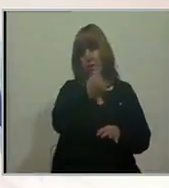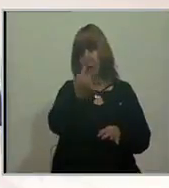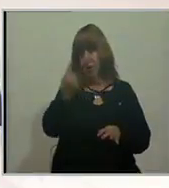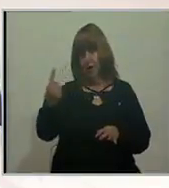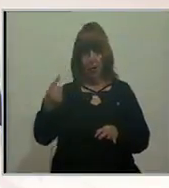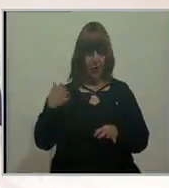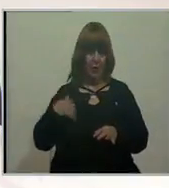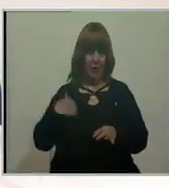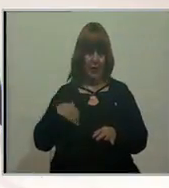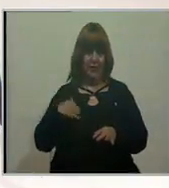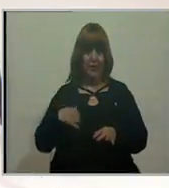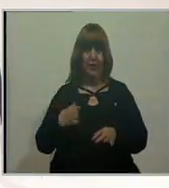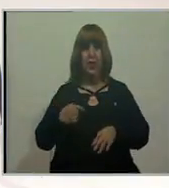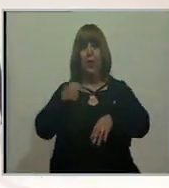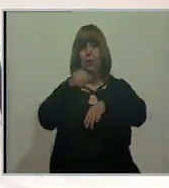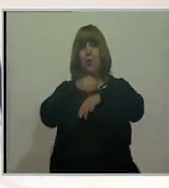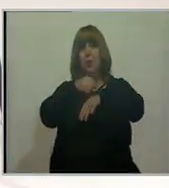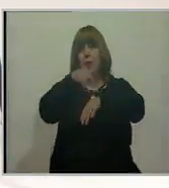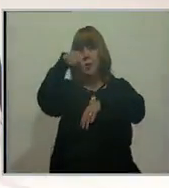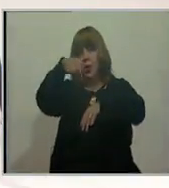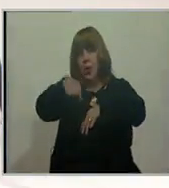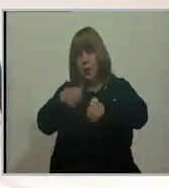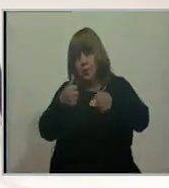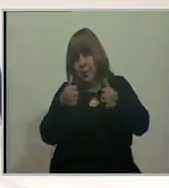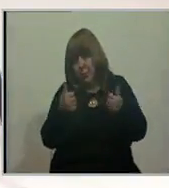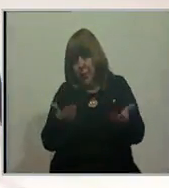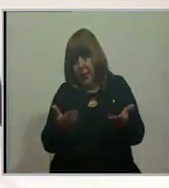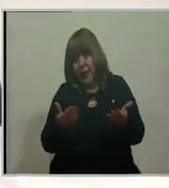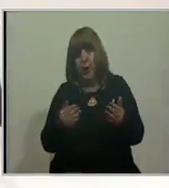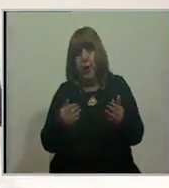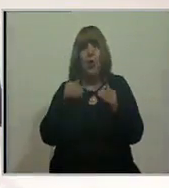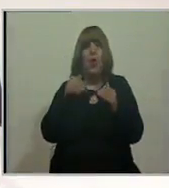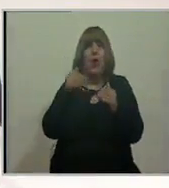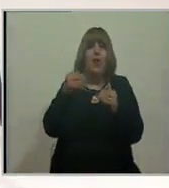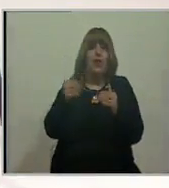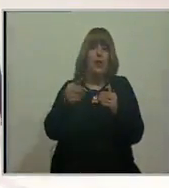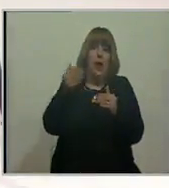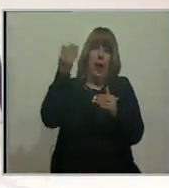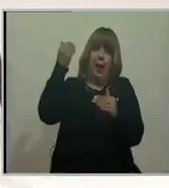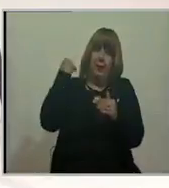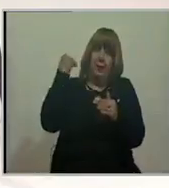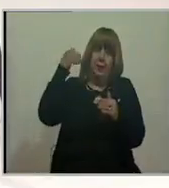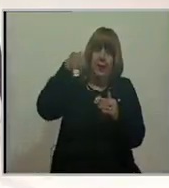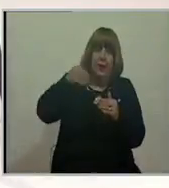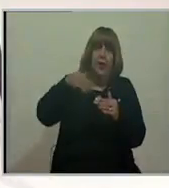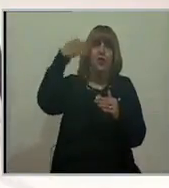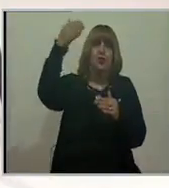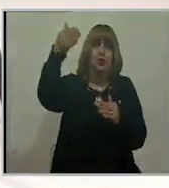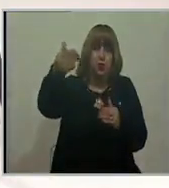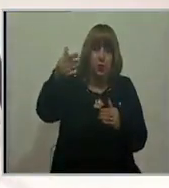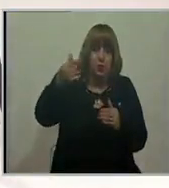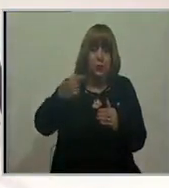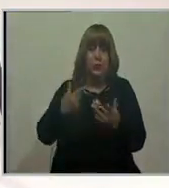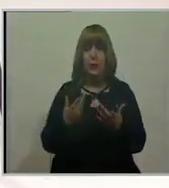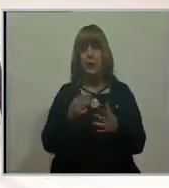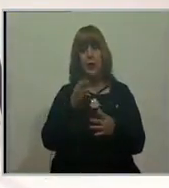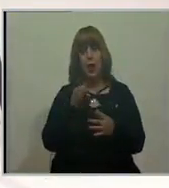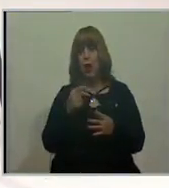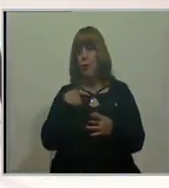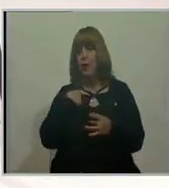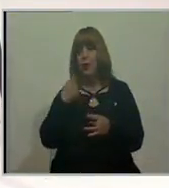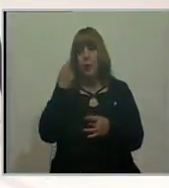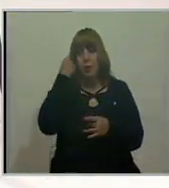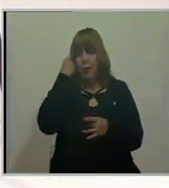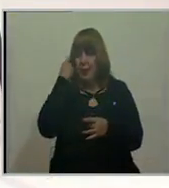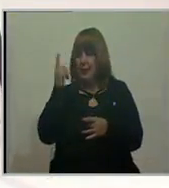fue o no fue el momento adecuado para plantearlo... Pero es que ¿cuál te leo otra frase de Amalia Granata? Si tenemos ese pensamiento, nunca sería el momento